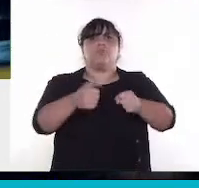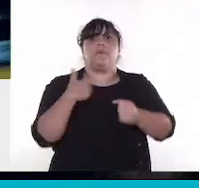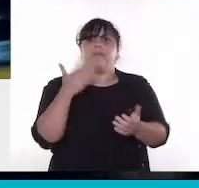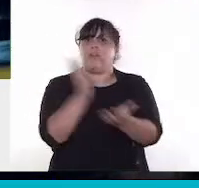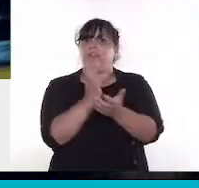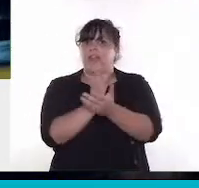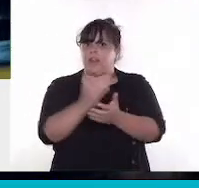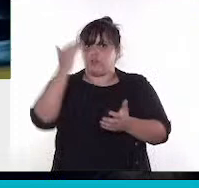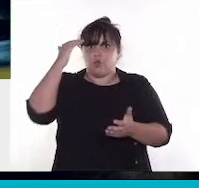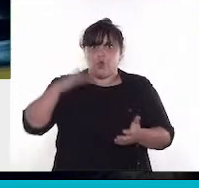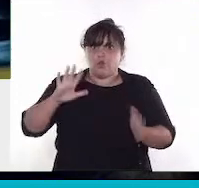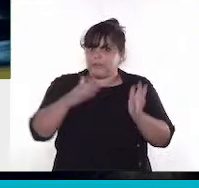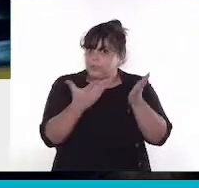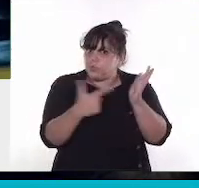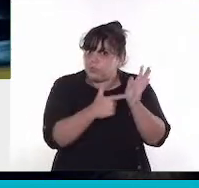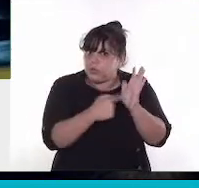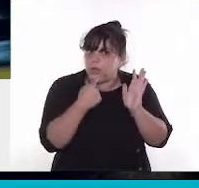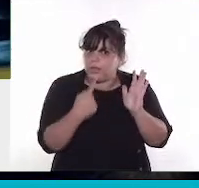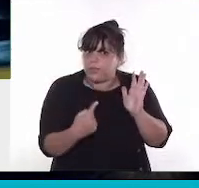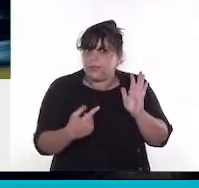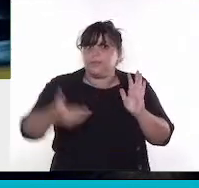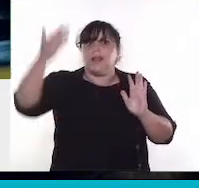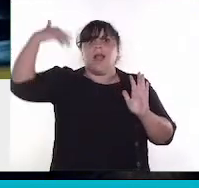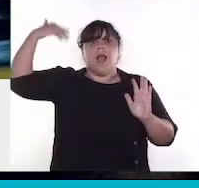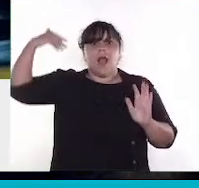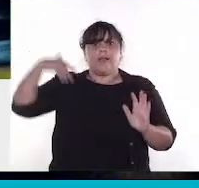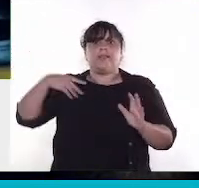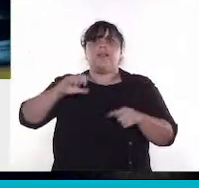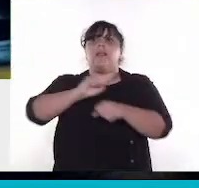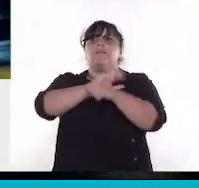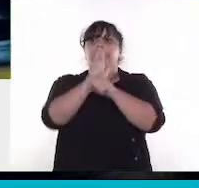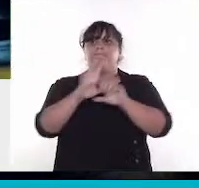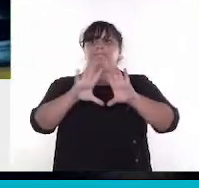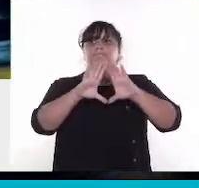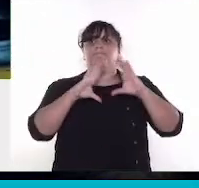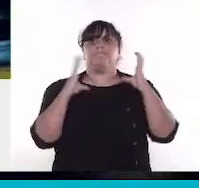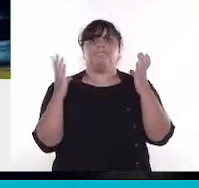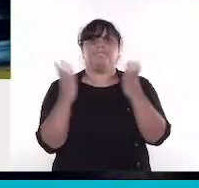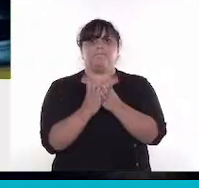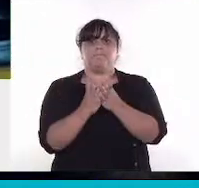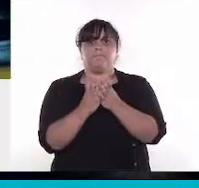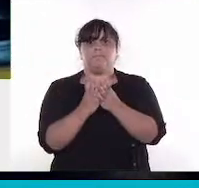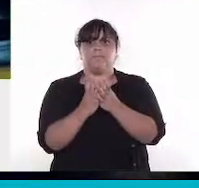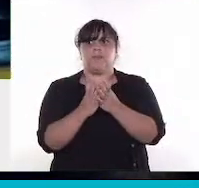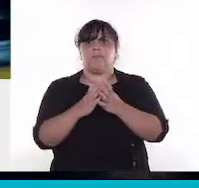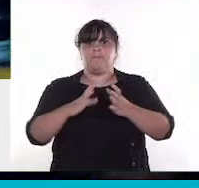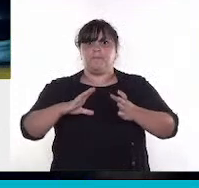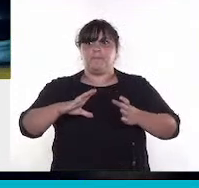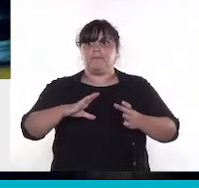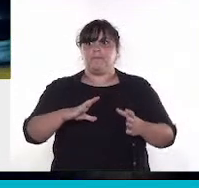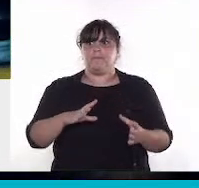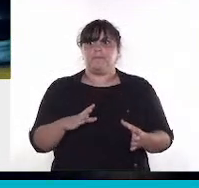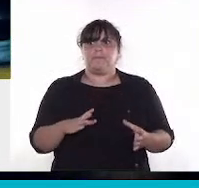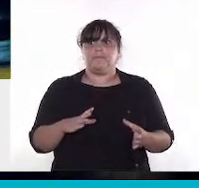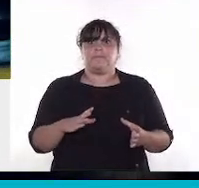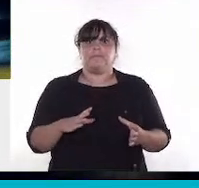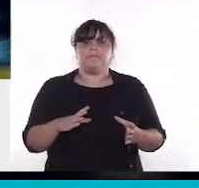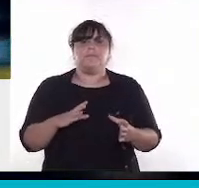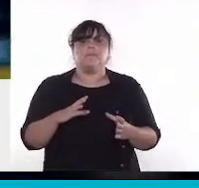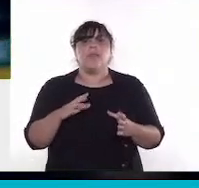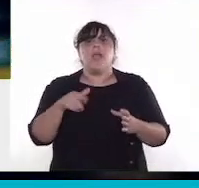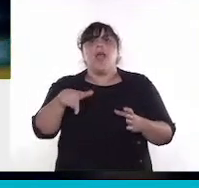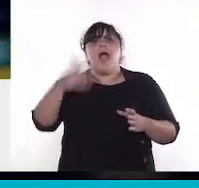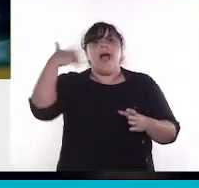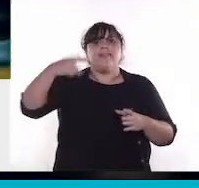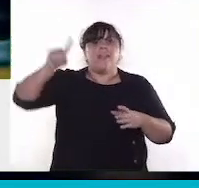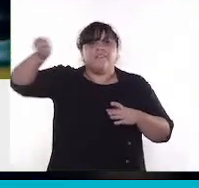constitucional, por un decreto del Ejecutivo durante toda la pandemia. Y hoy, pese a que la situación epidemiológica que le dio origen